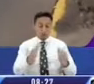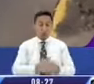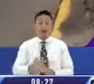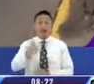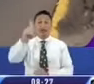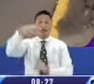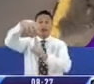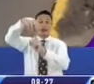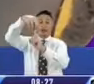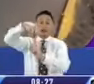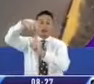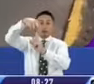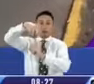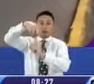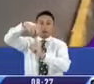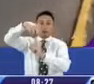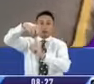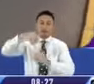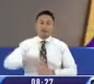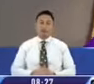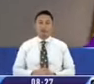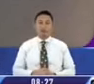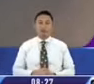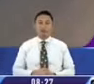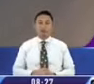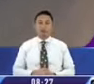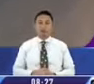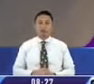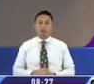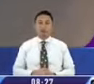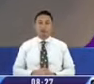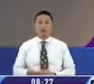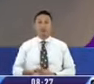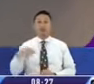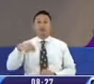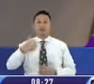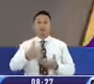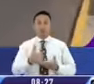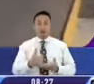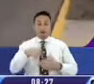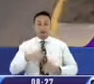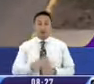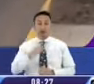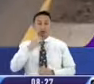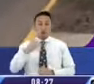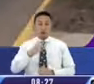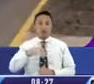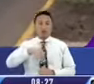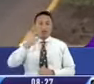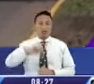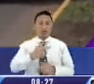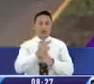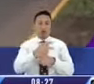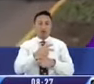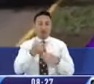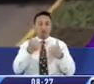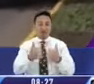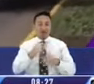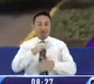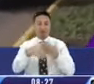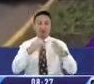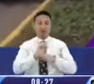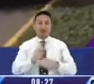hacia la ciudad mitad del mundo, y bueno, lo que va a ayudar es a mejorar el turismo y a mejorar la productividad, ¿no?, de todo el país. La jardinera